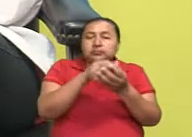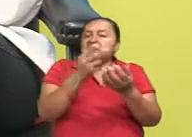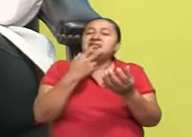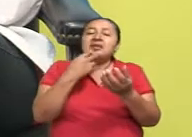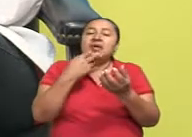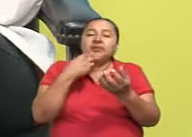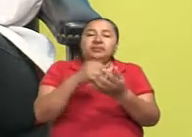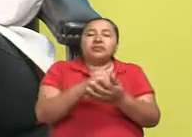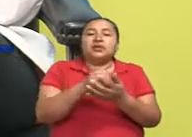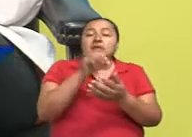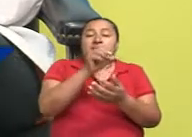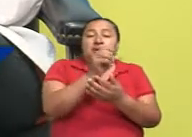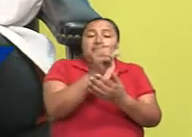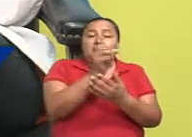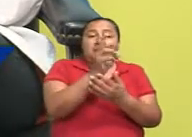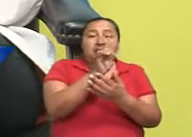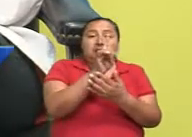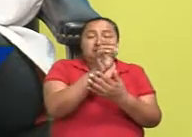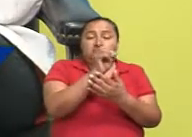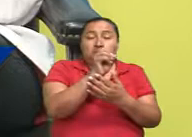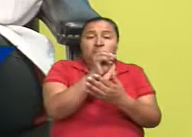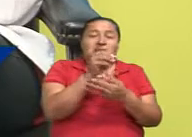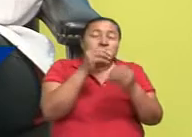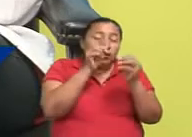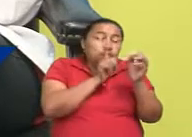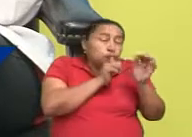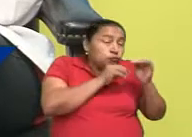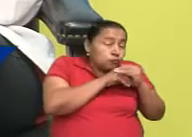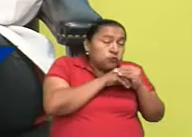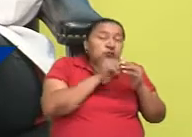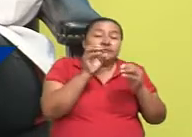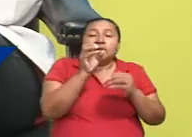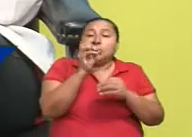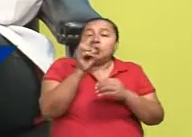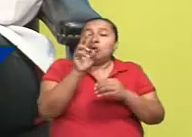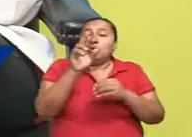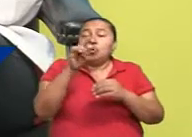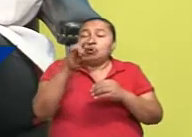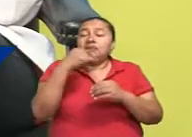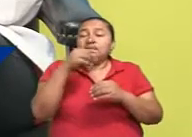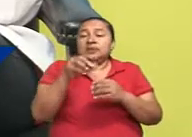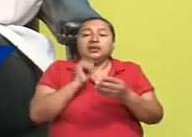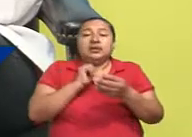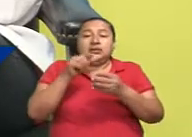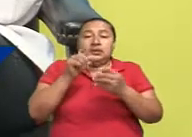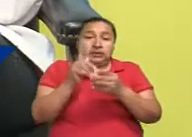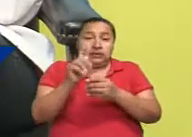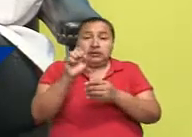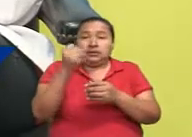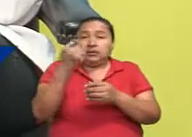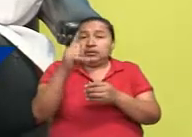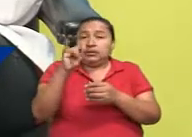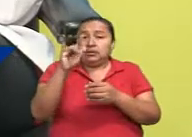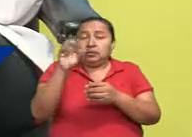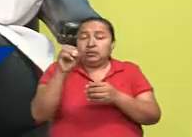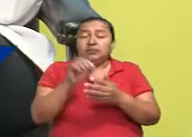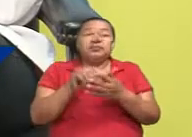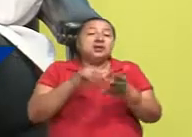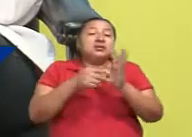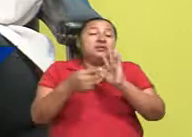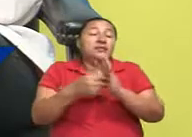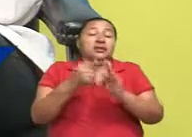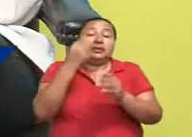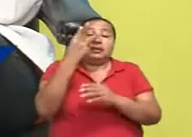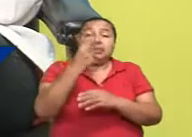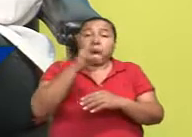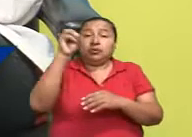Orgis, se dice que es testículo. La frecuencia que existe en este problema es que de cada 3% de